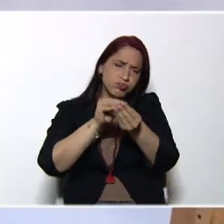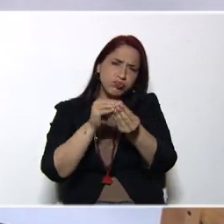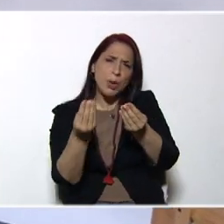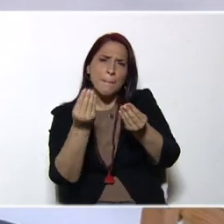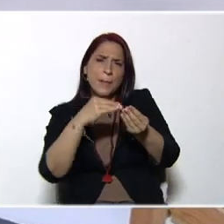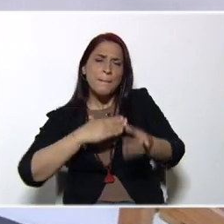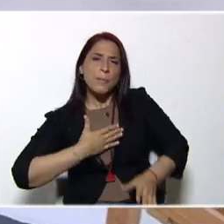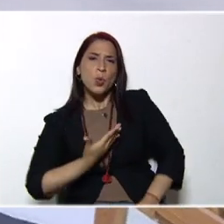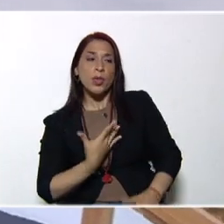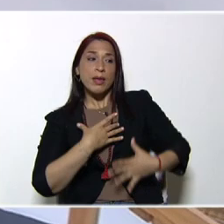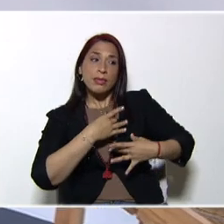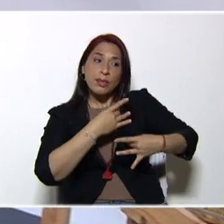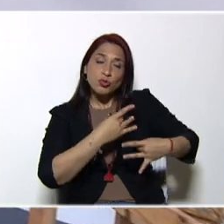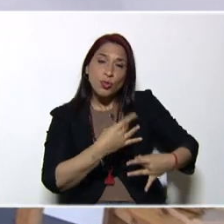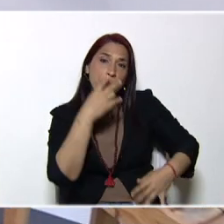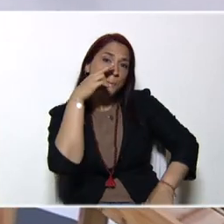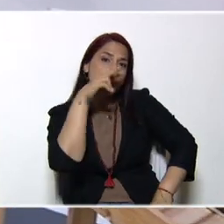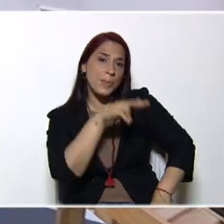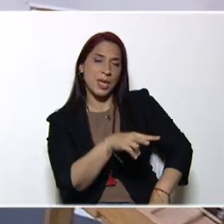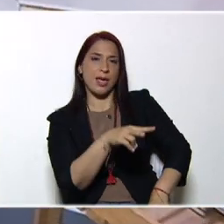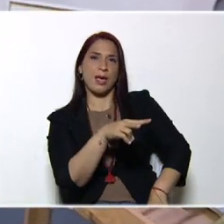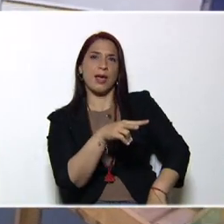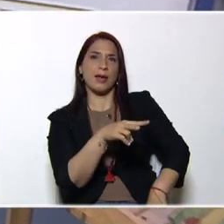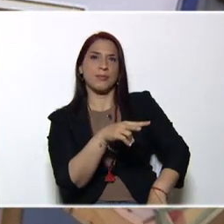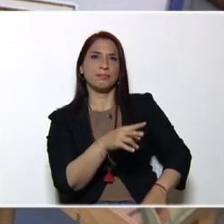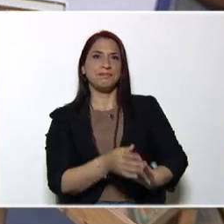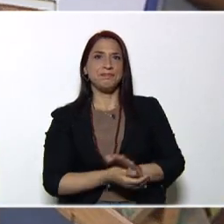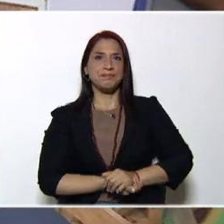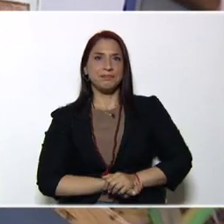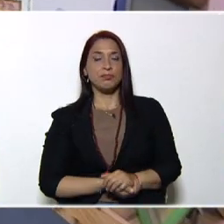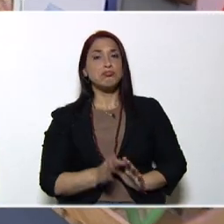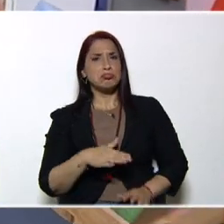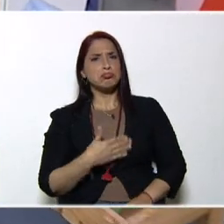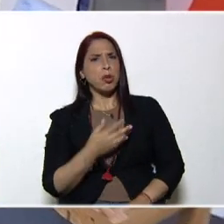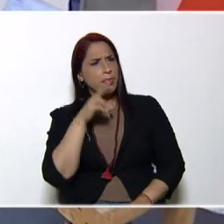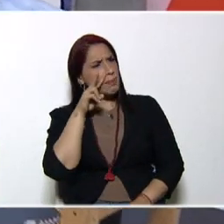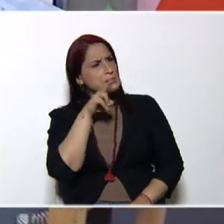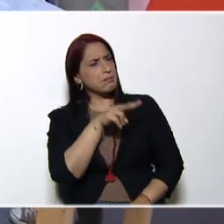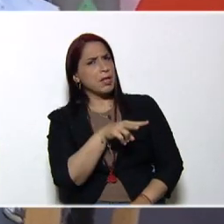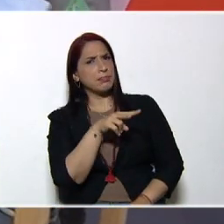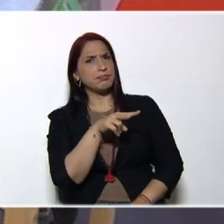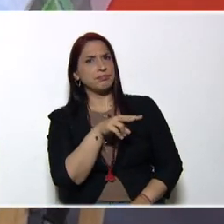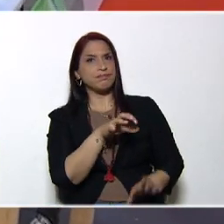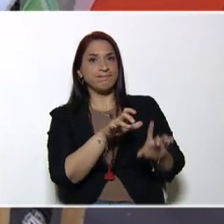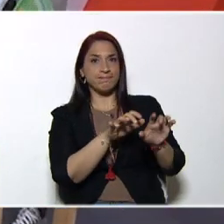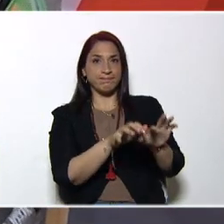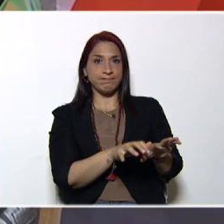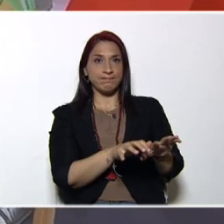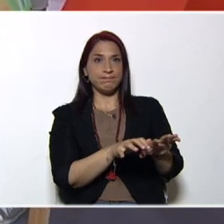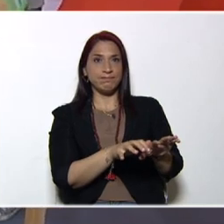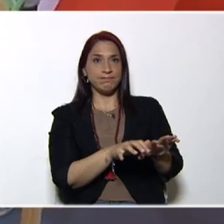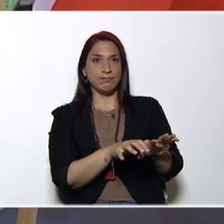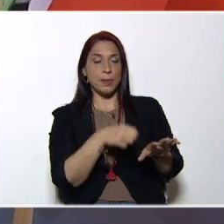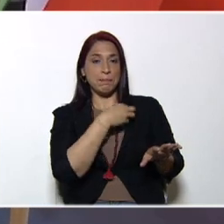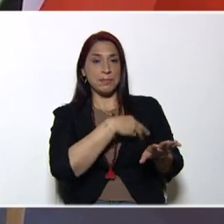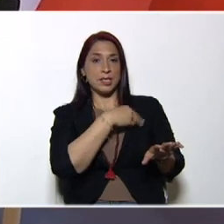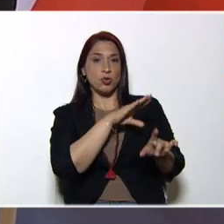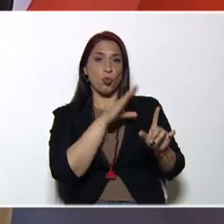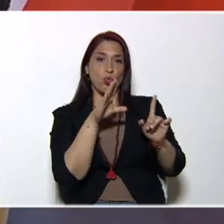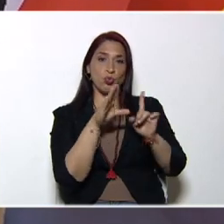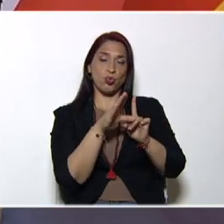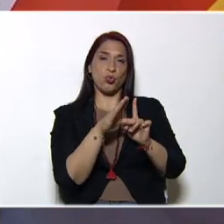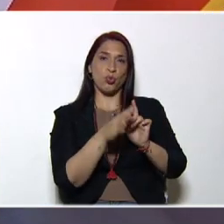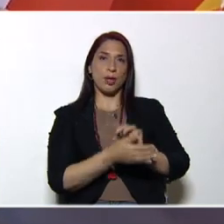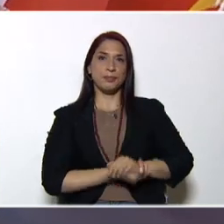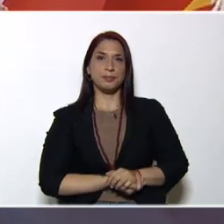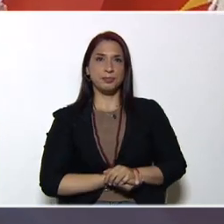con la intención de que vieran una información clave. Sin embargo, pueden dirigirse a la página, al portal web de la Misión Cultura, que está